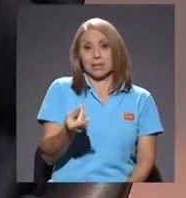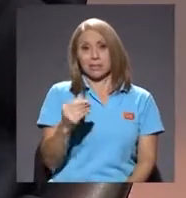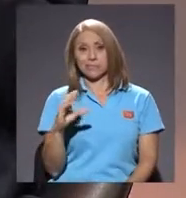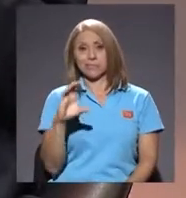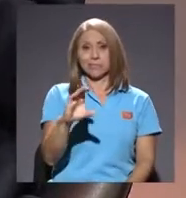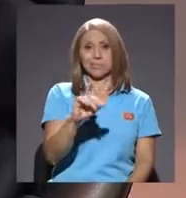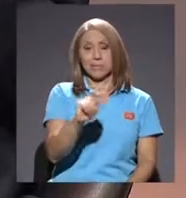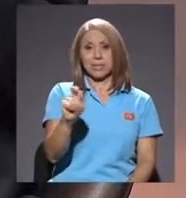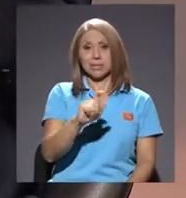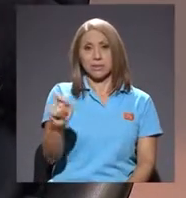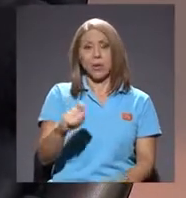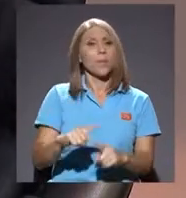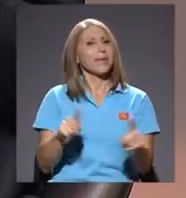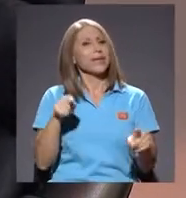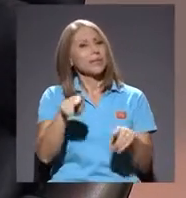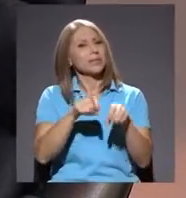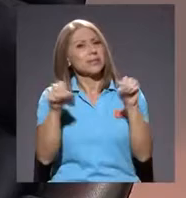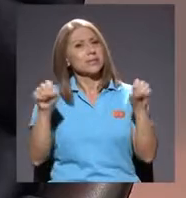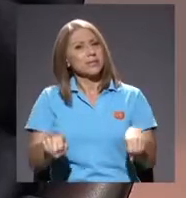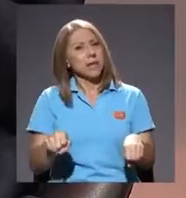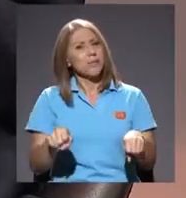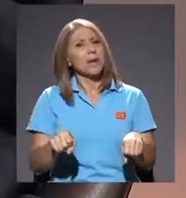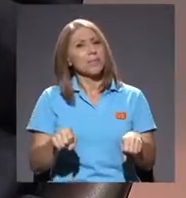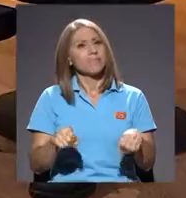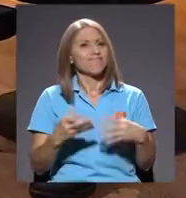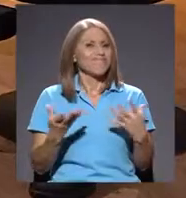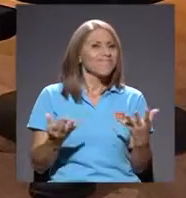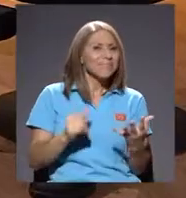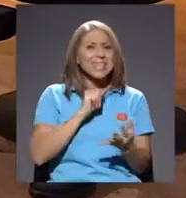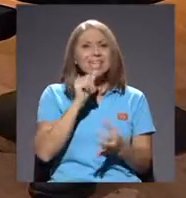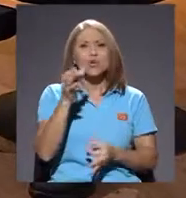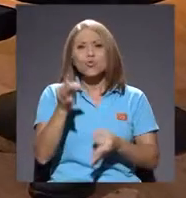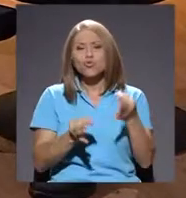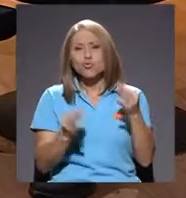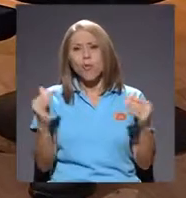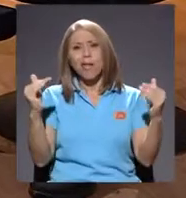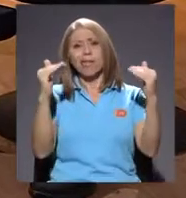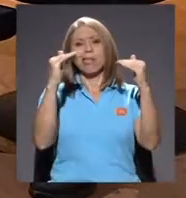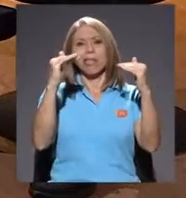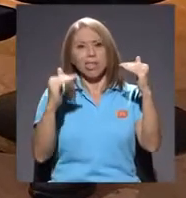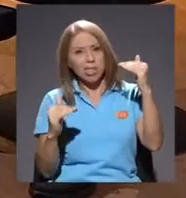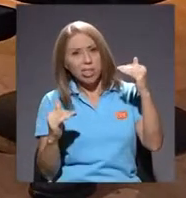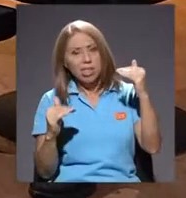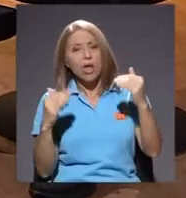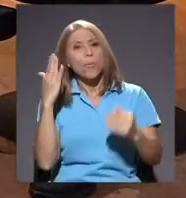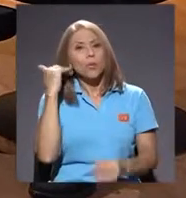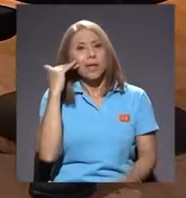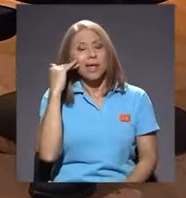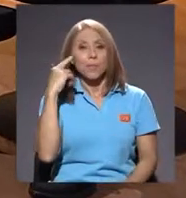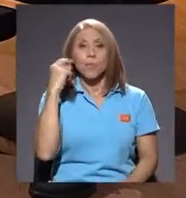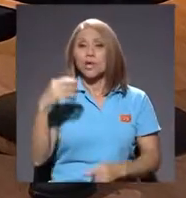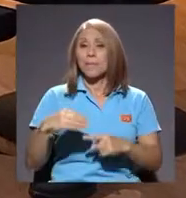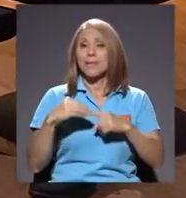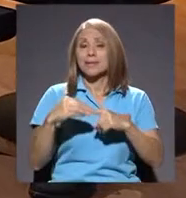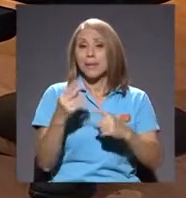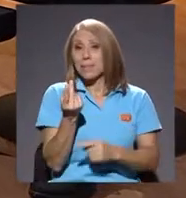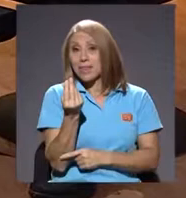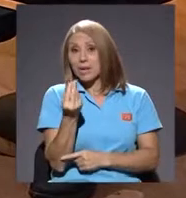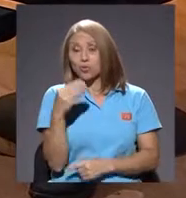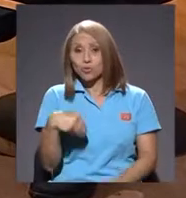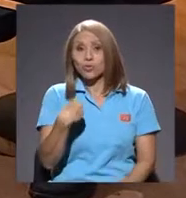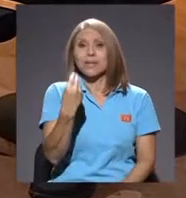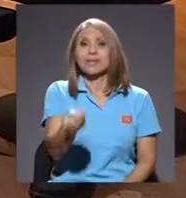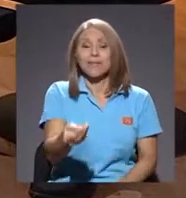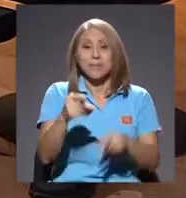muy injusto porque los recursos públicos se dirigían principalmente a los que tenían ya trabajo